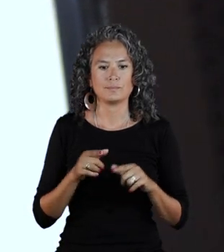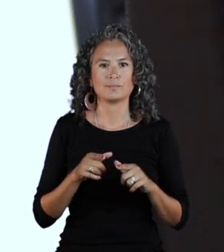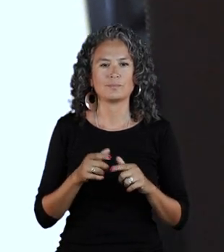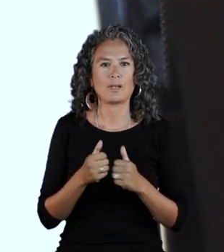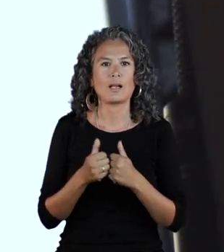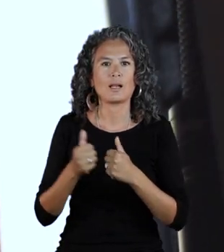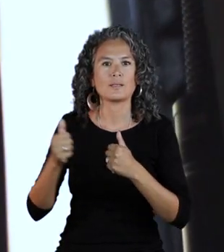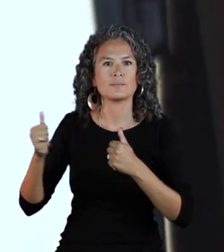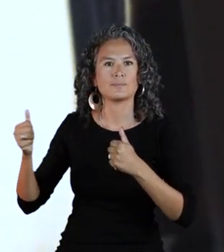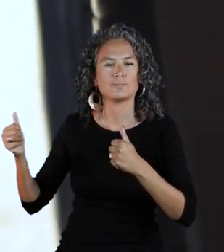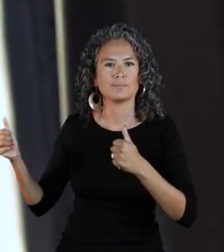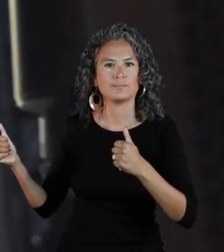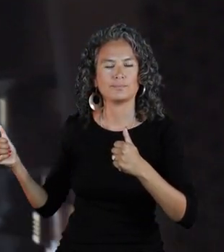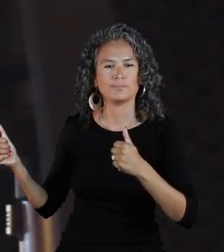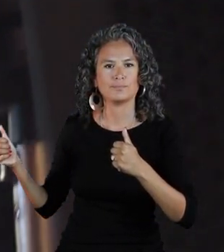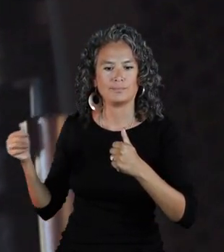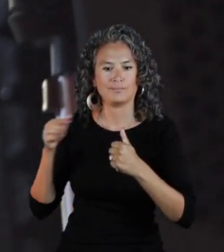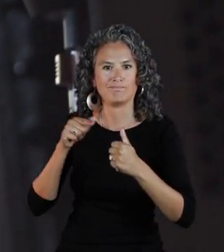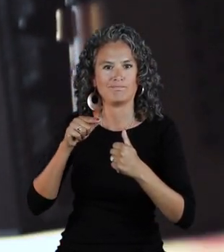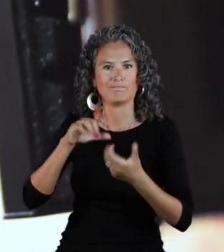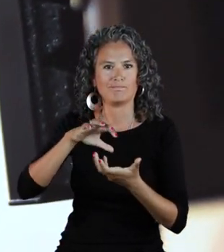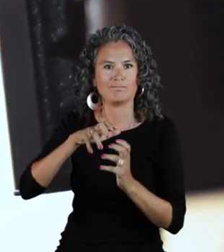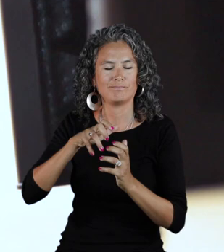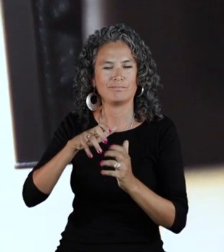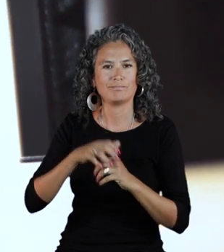El alejar.